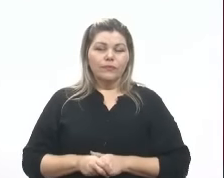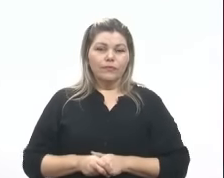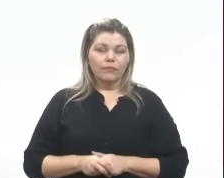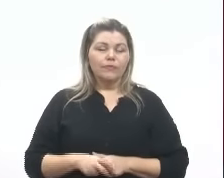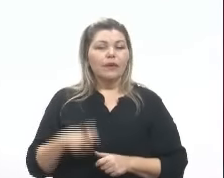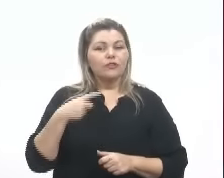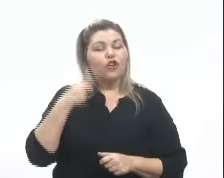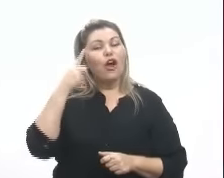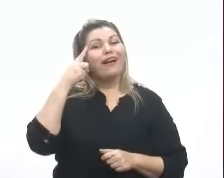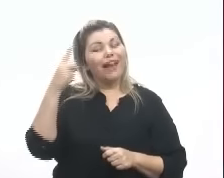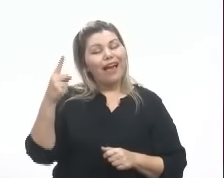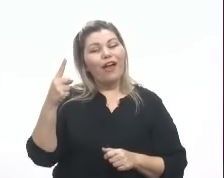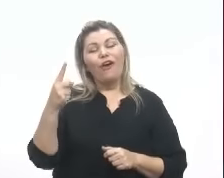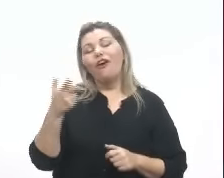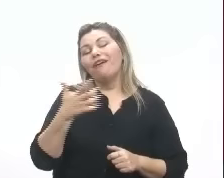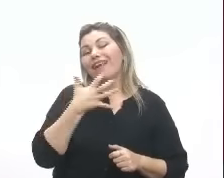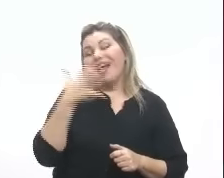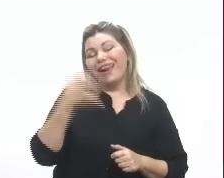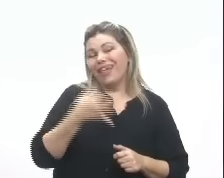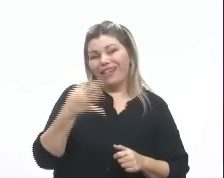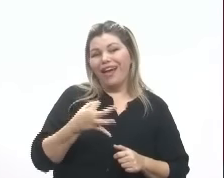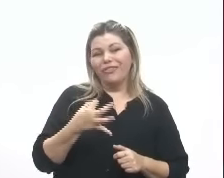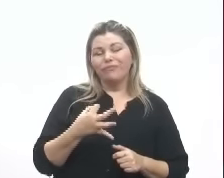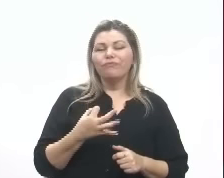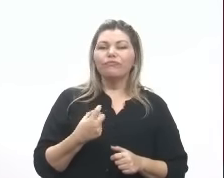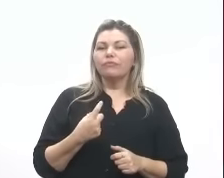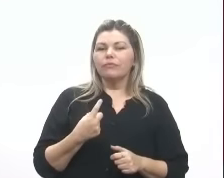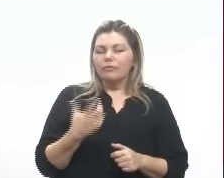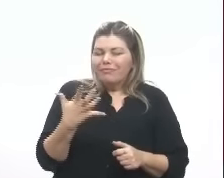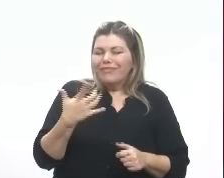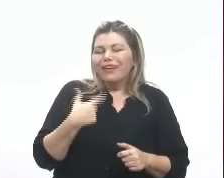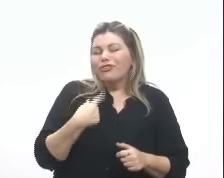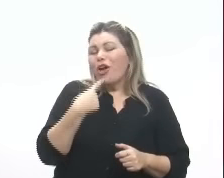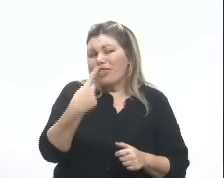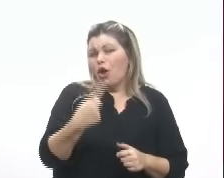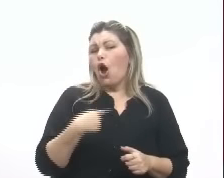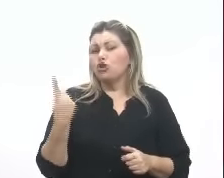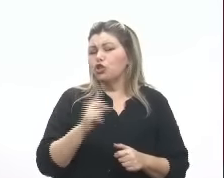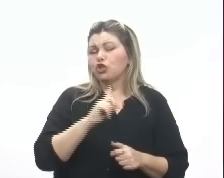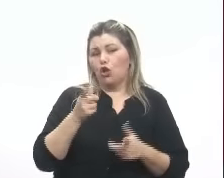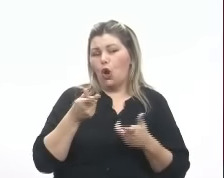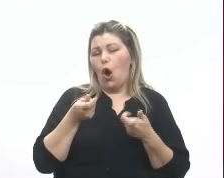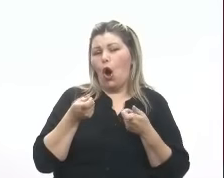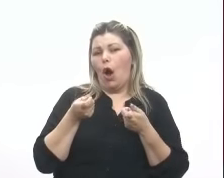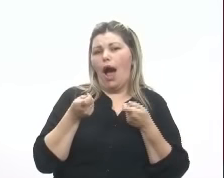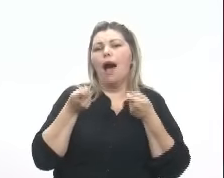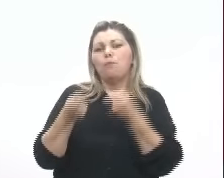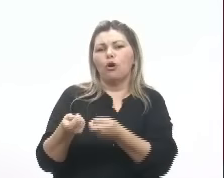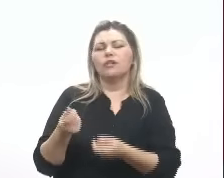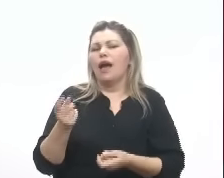yo creo, presidente, que realmente nosotros no... Le digo por qué nosotros no vamos a acompañar.